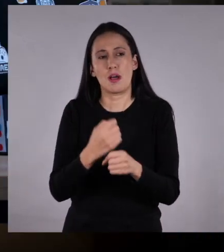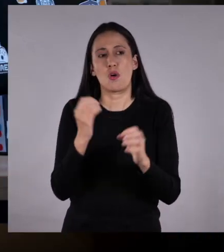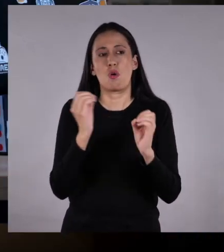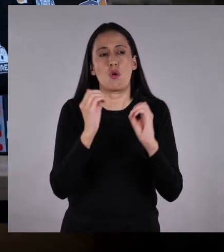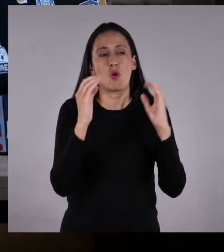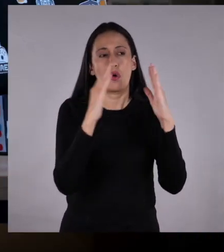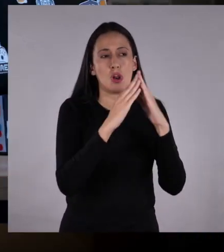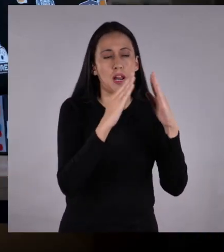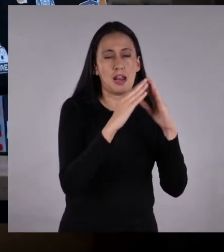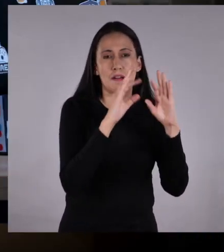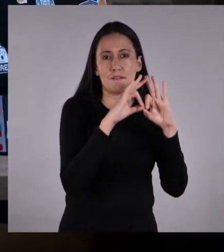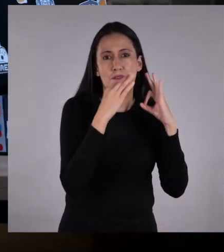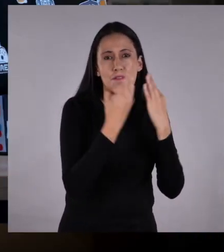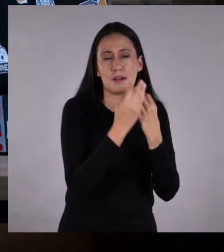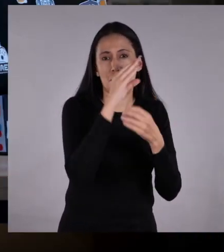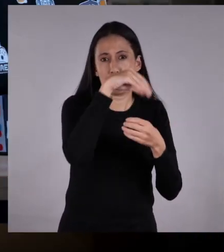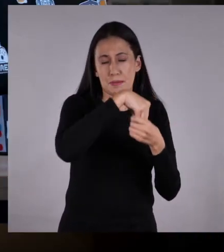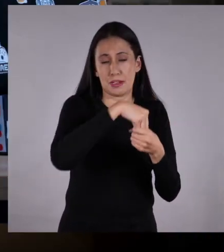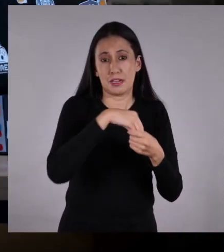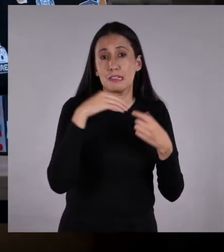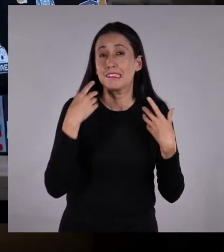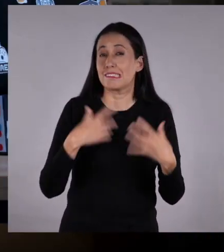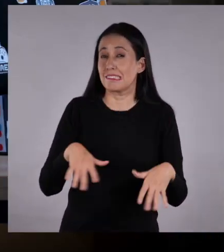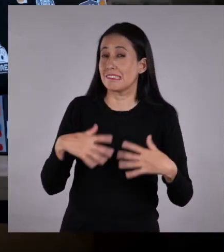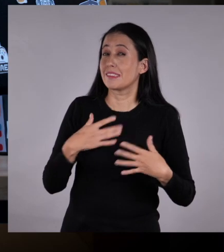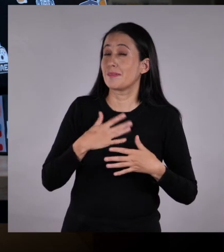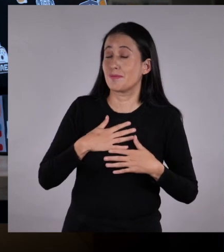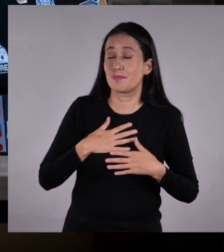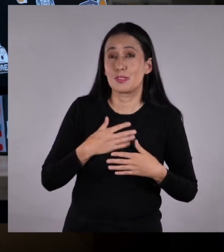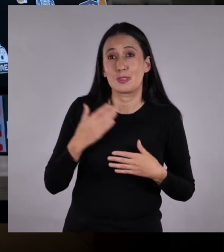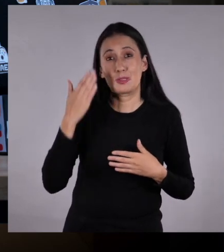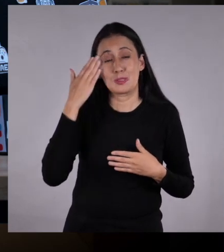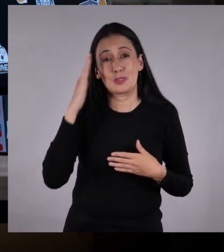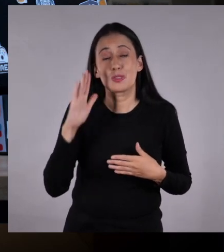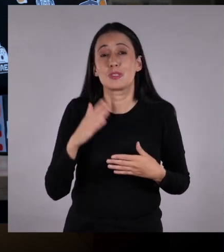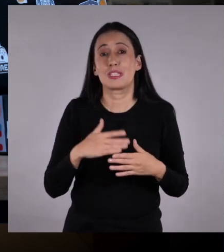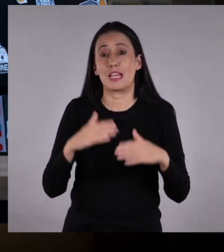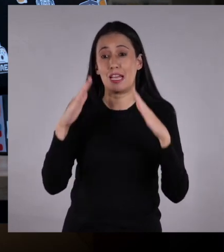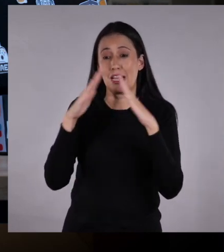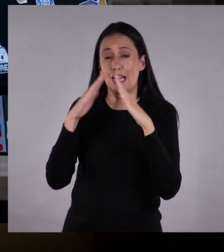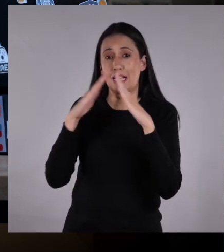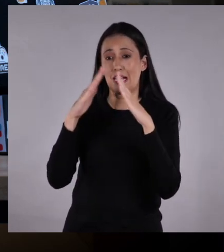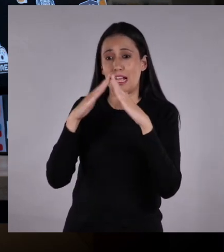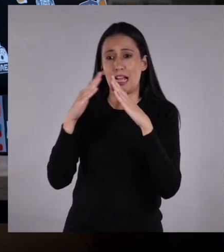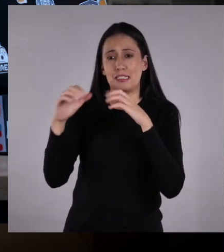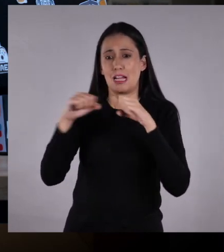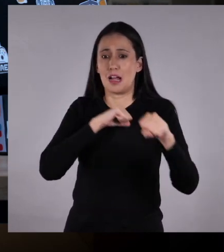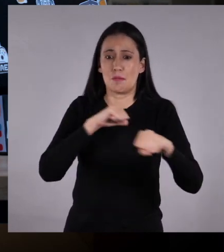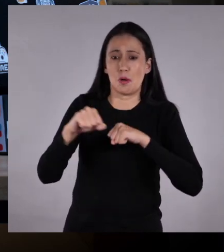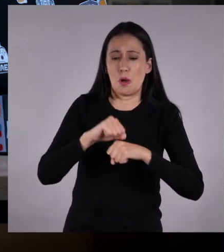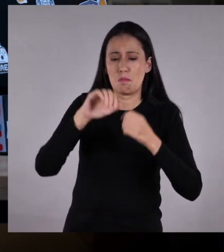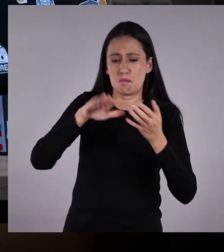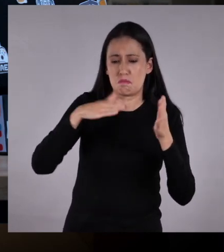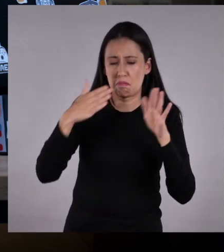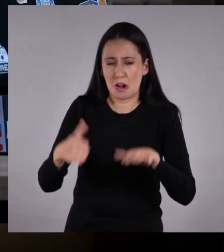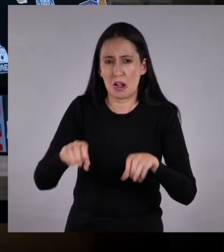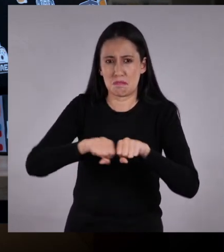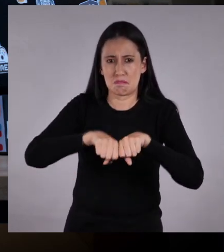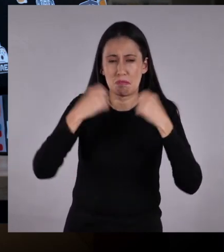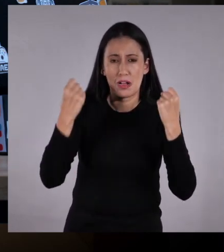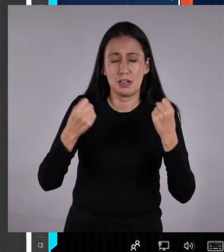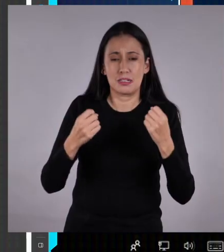Debe ser terrible perder de pronto el lugar donde vives por un terremoto o algo así. De ley, se siente súper feo.